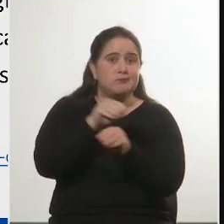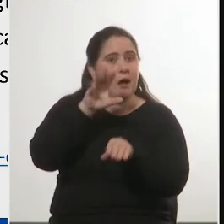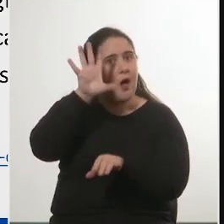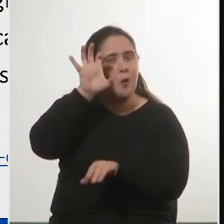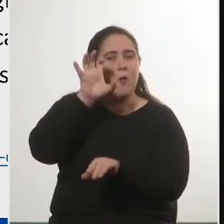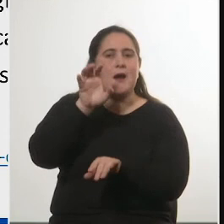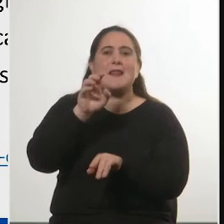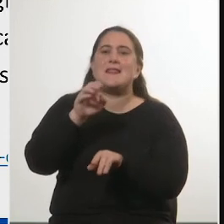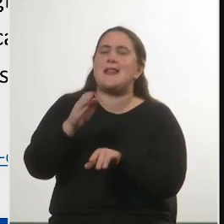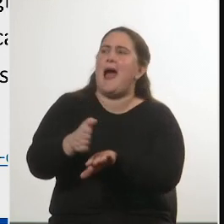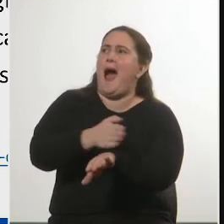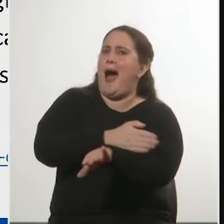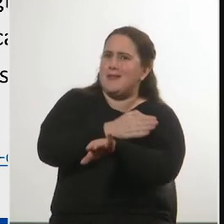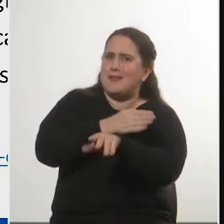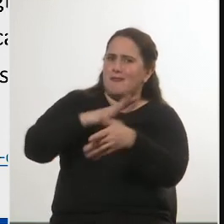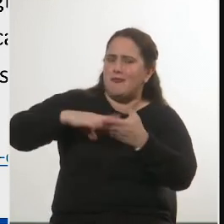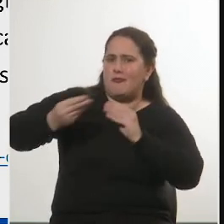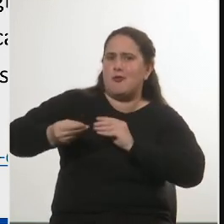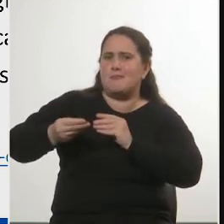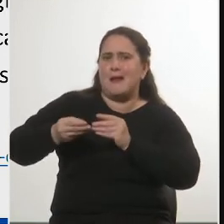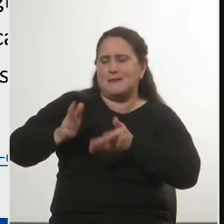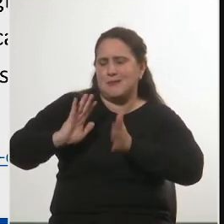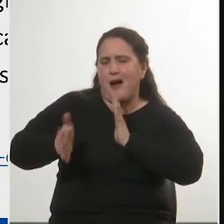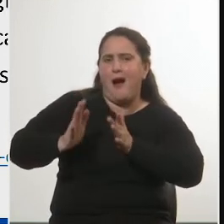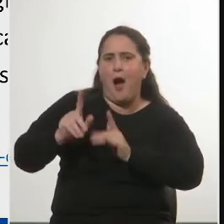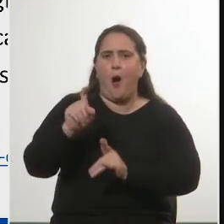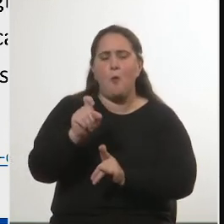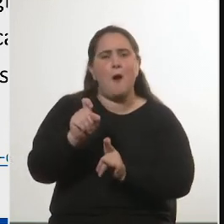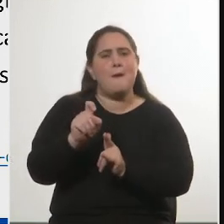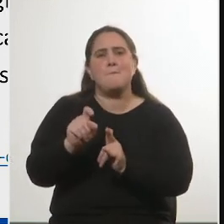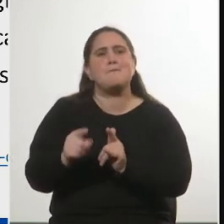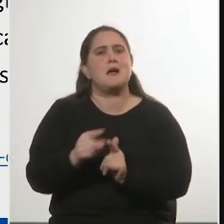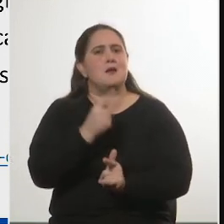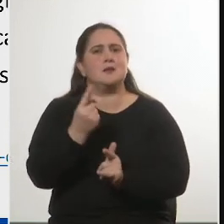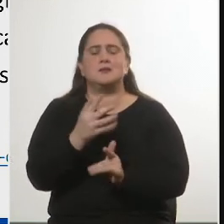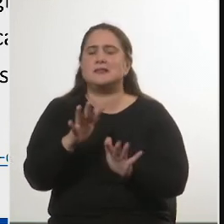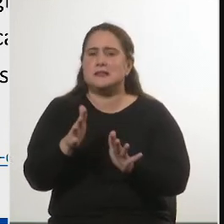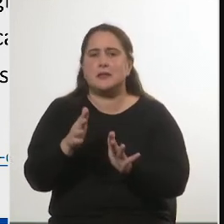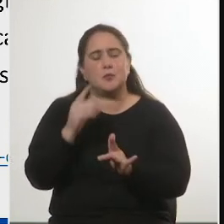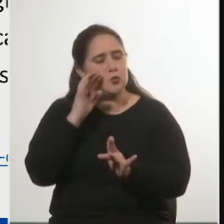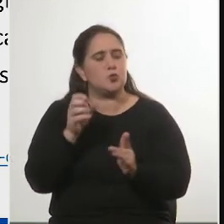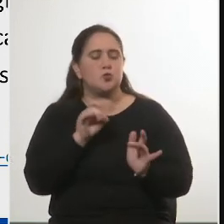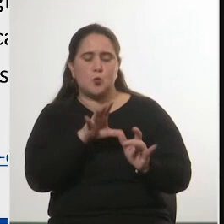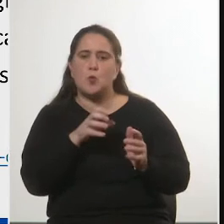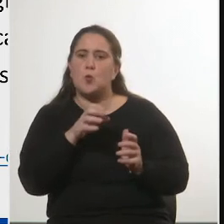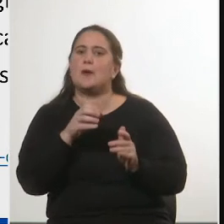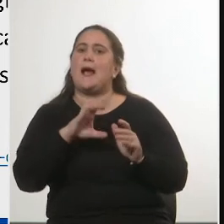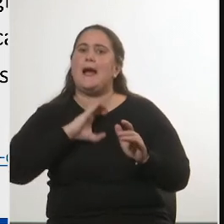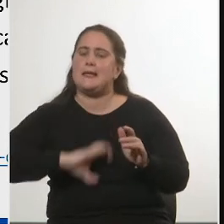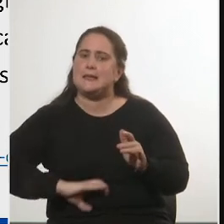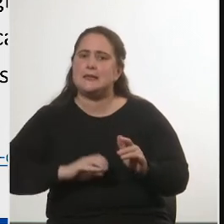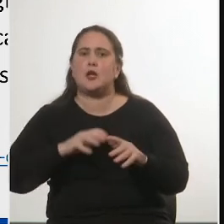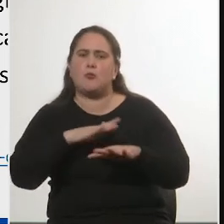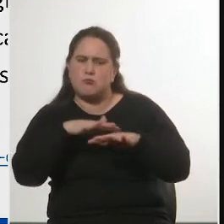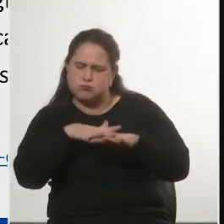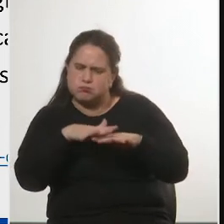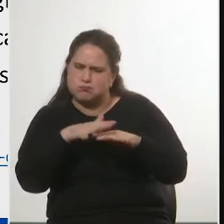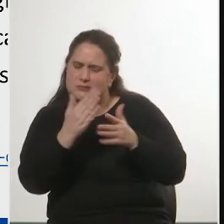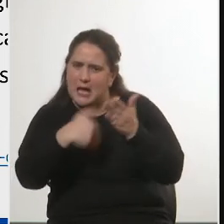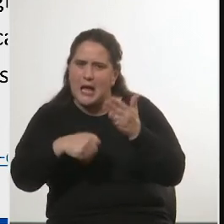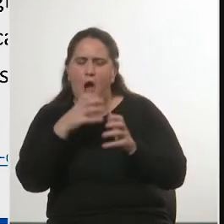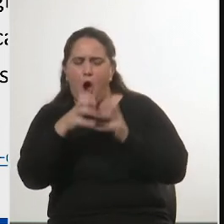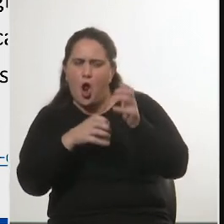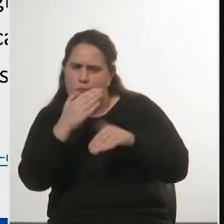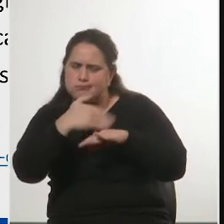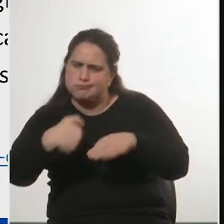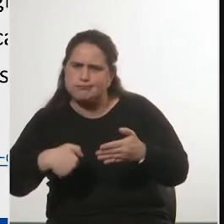los primeros métodos de tratamiento del agua trataban principalmente de mejorar sus características, eliminar la turbidez, el olor, el